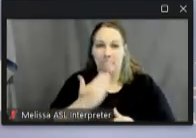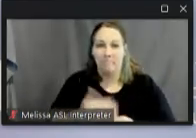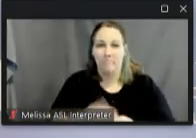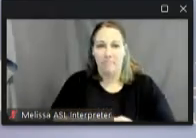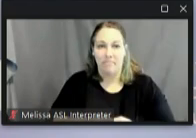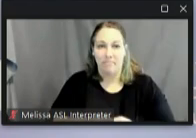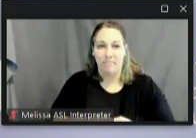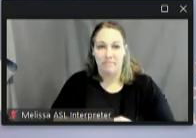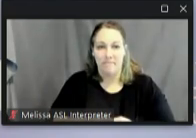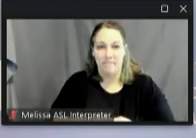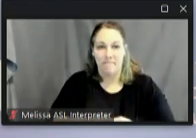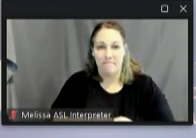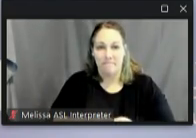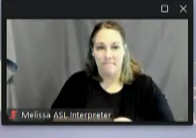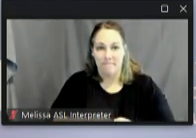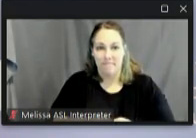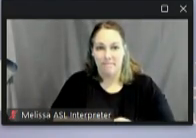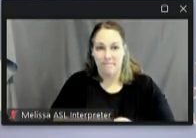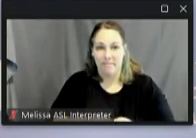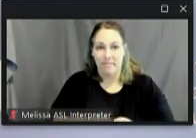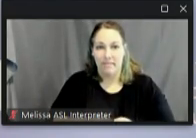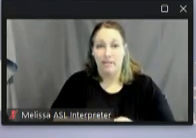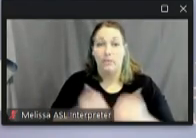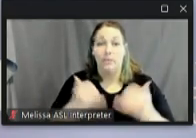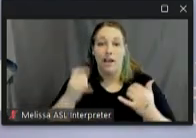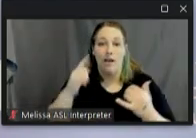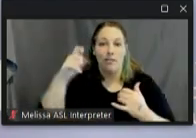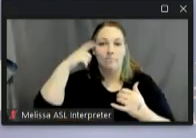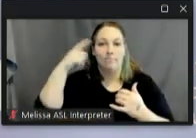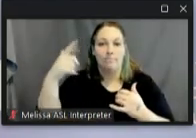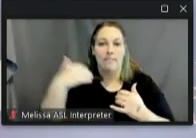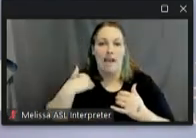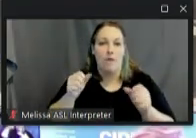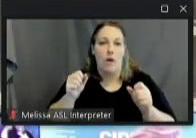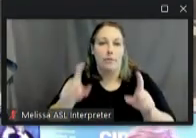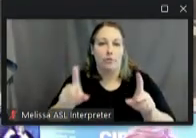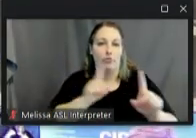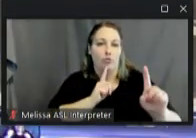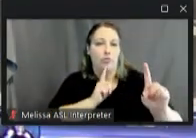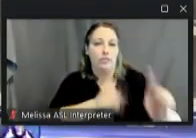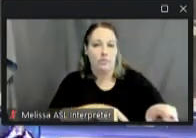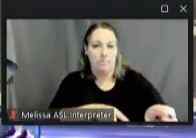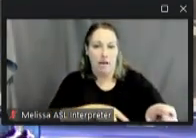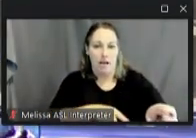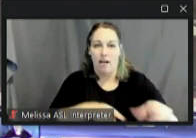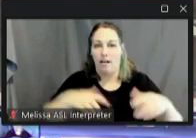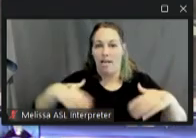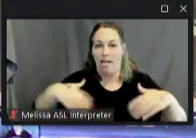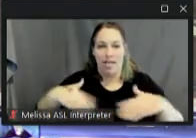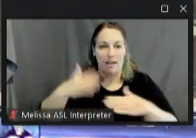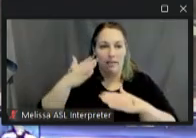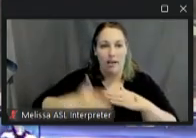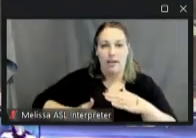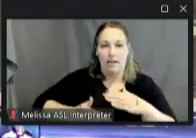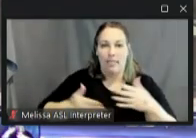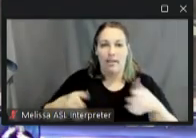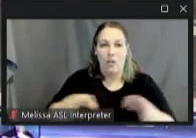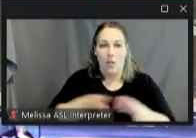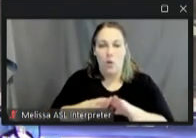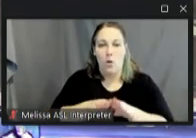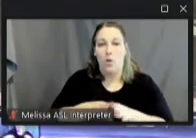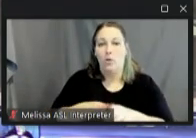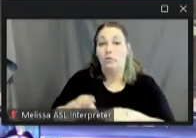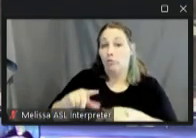terminado. Bueno, ¿verdad? Sí, muy bien. La palabra al Estado.